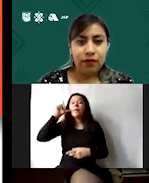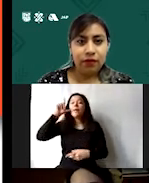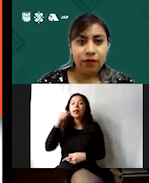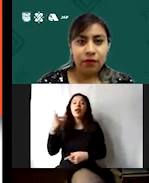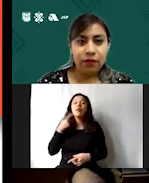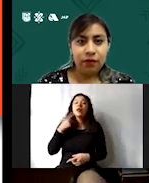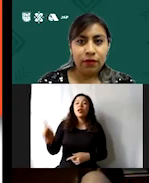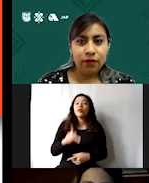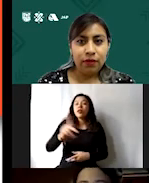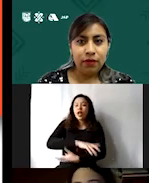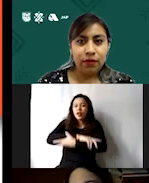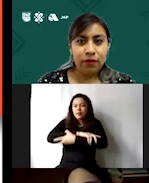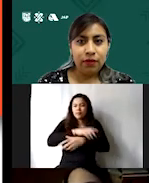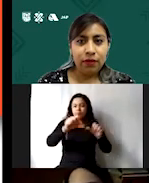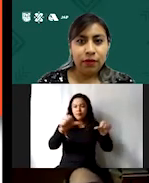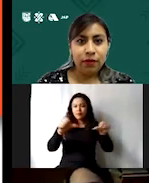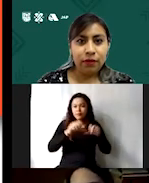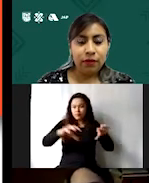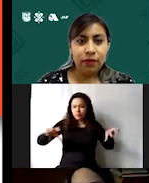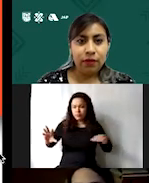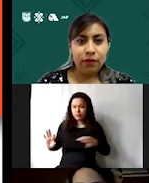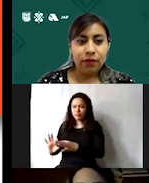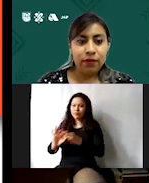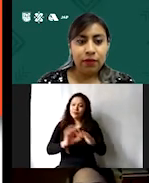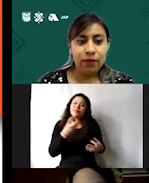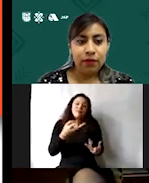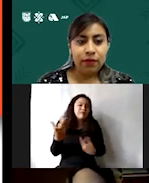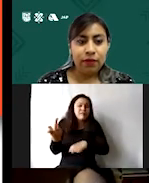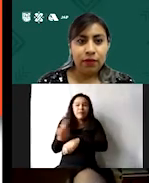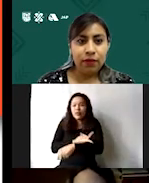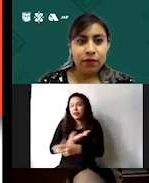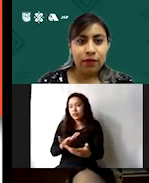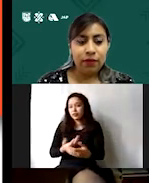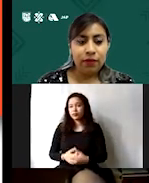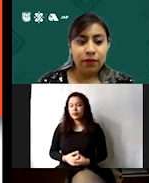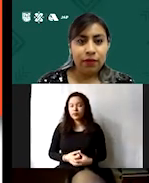y alianzas intersectoriales. Eso fue lo que sucedió.